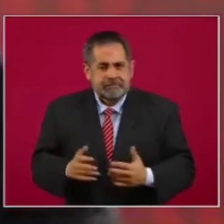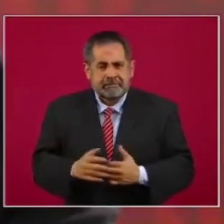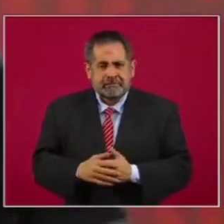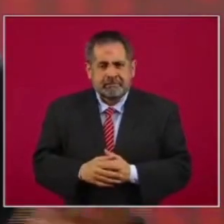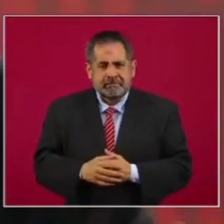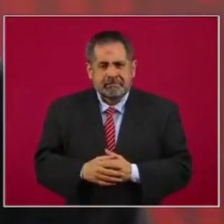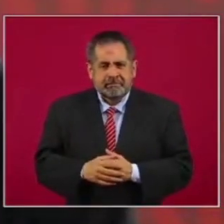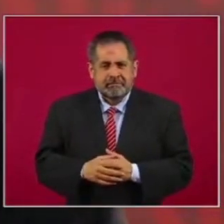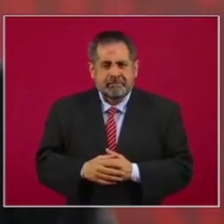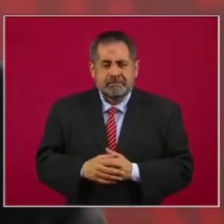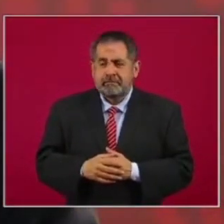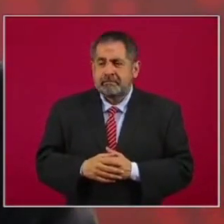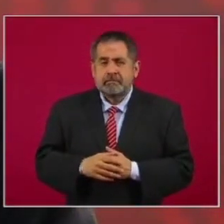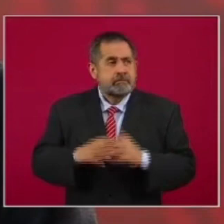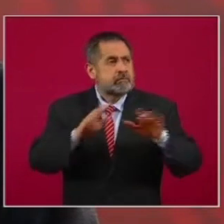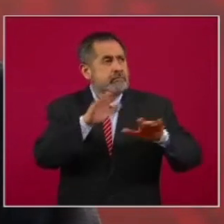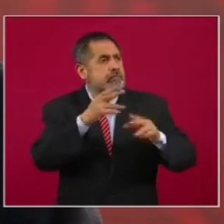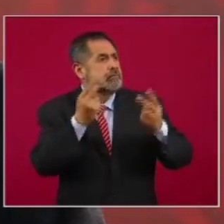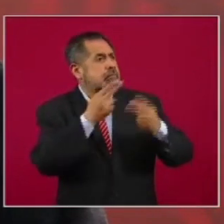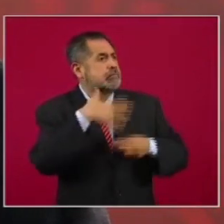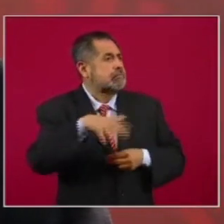no les veían ni el pelo,